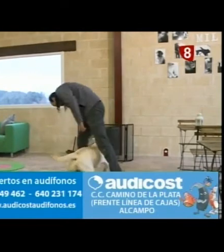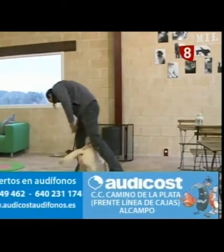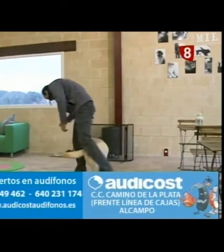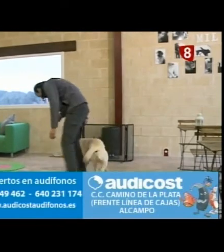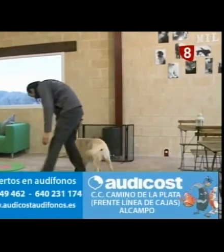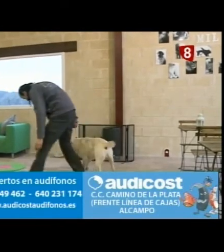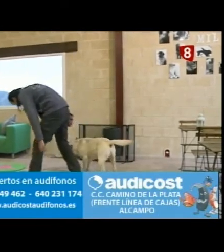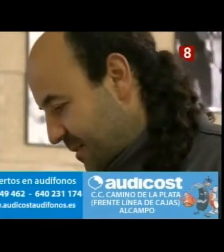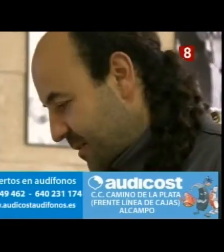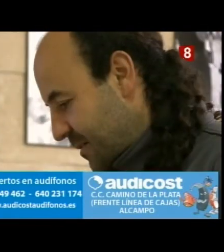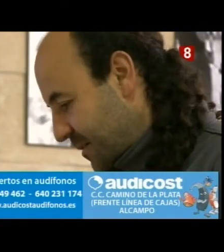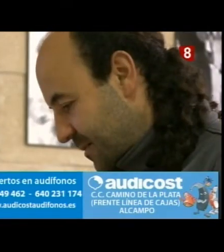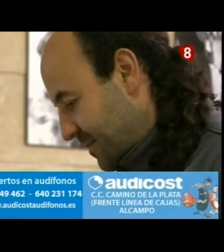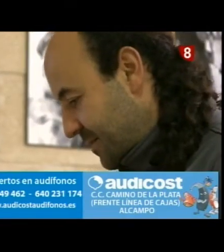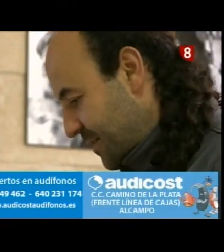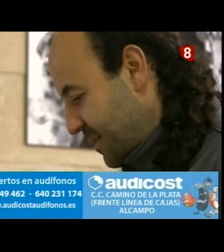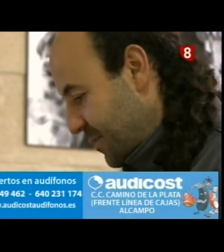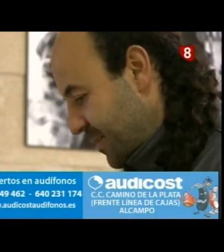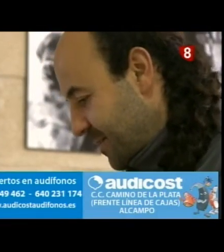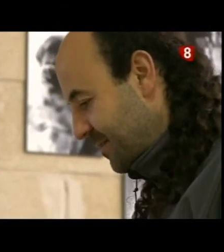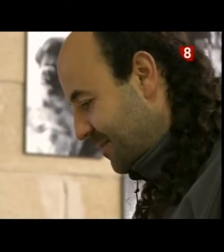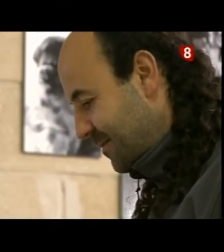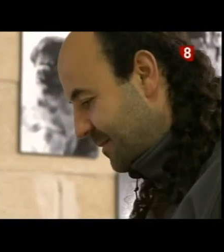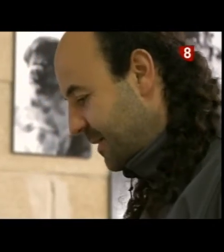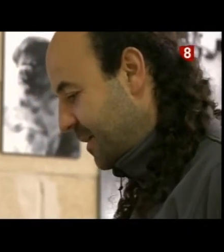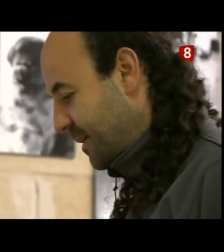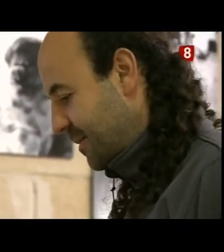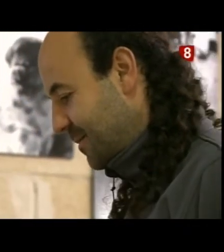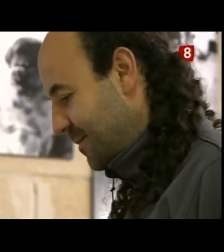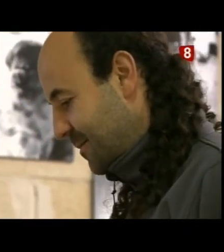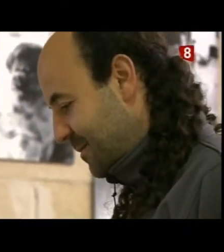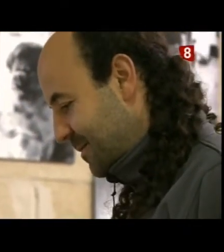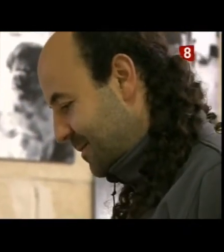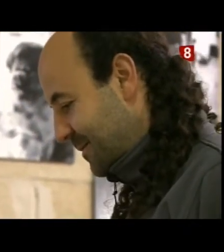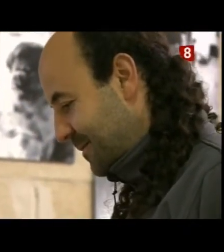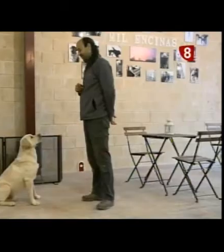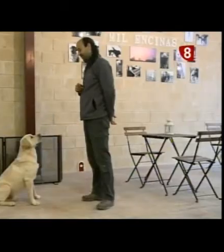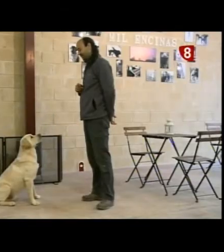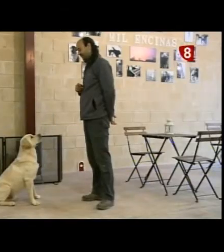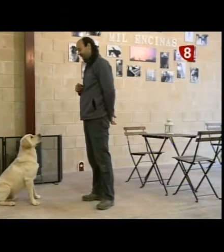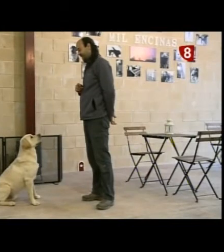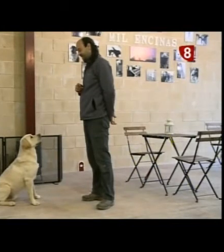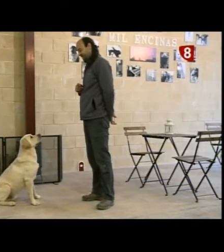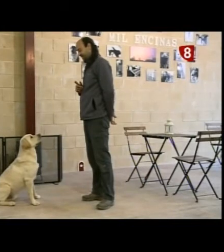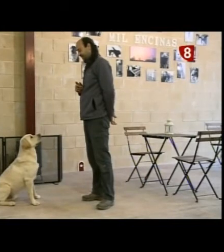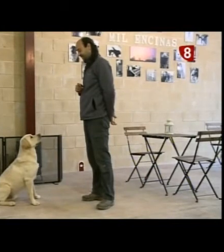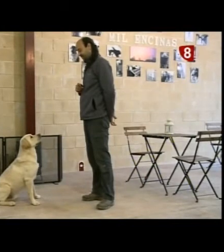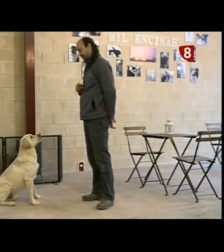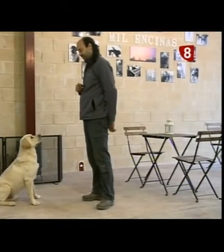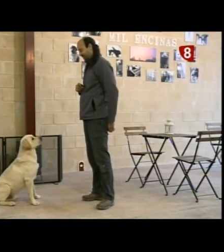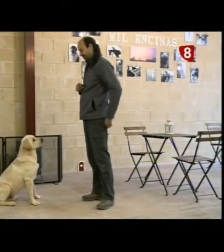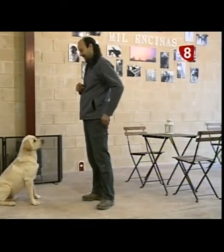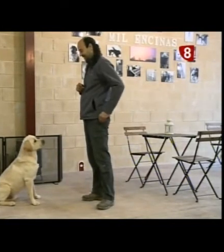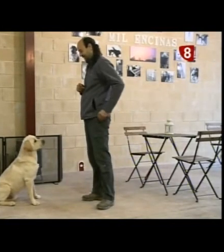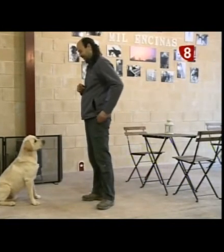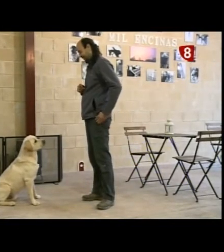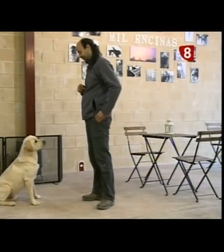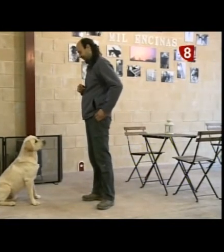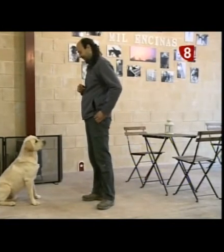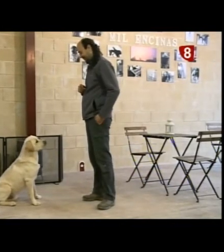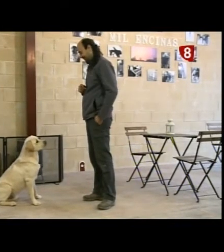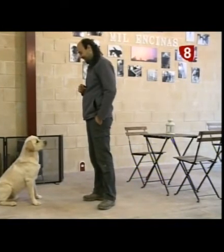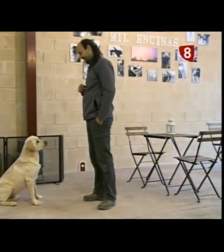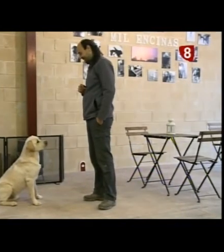al igual que cada persona precisa un tratamiento distinto y personalizado, hay que saber muy bien qué animal es el apropiado para este tipo de